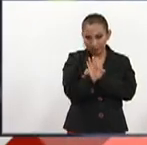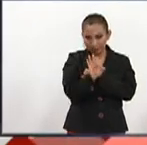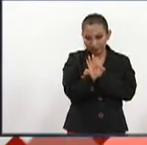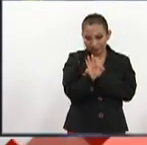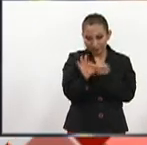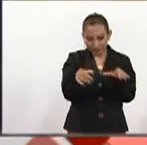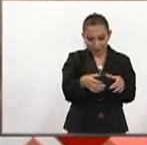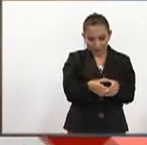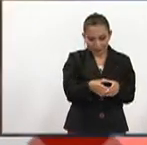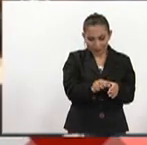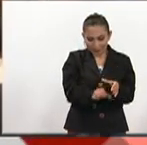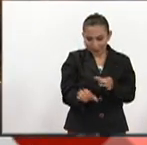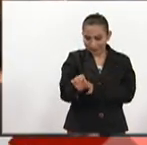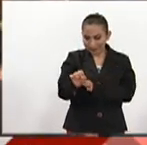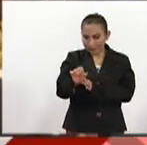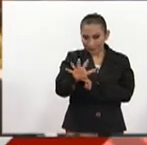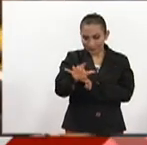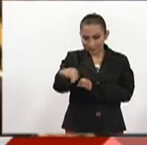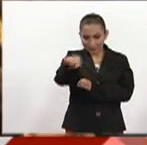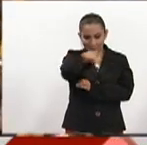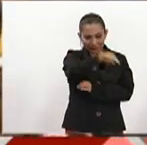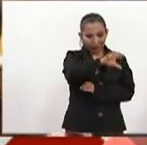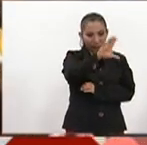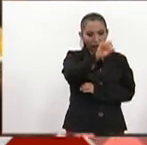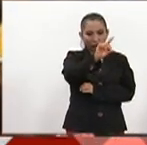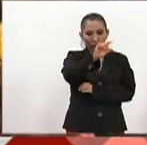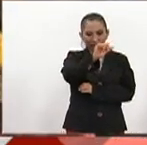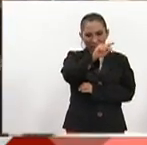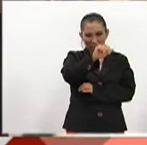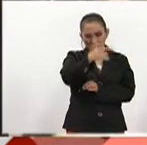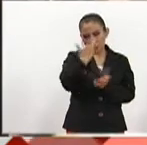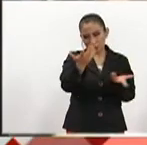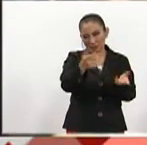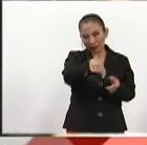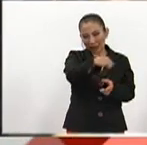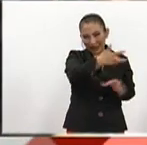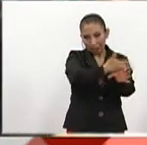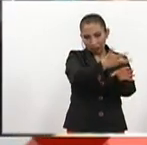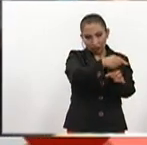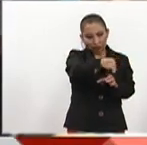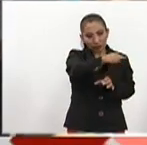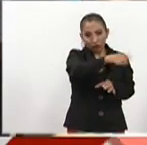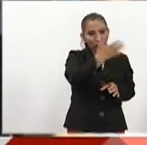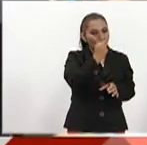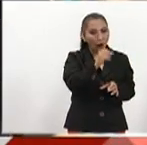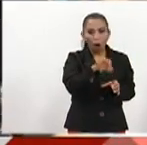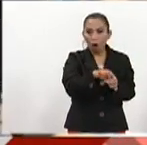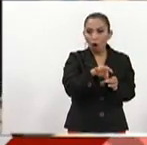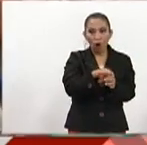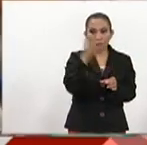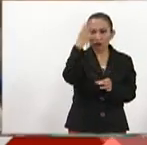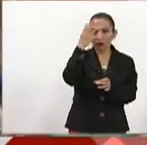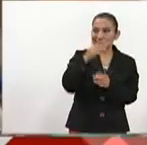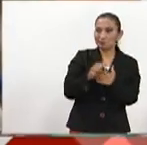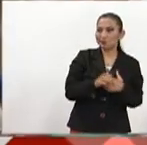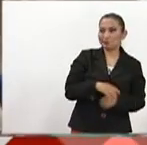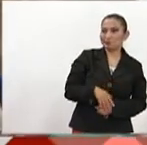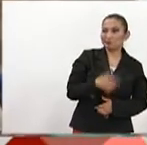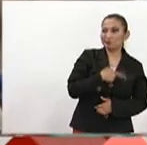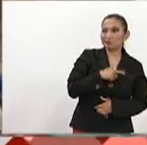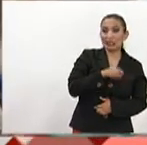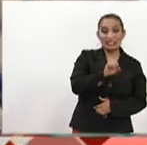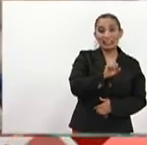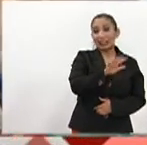65% de los condados americanos que no votaron por el presidente Trump representan